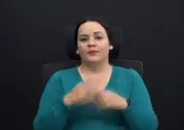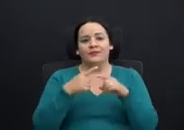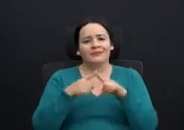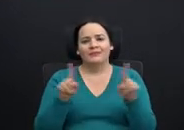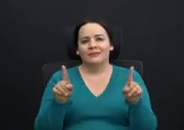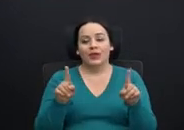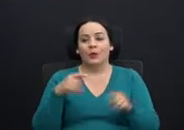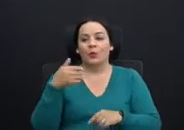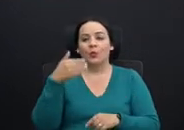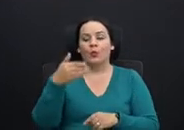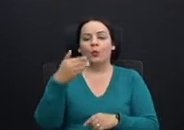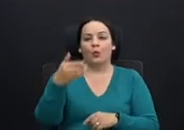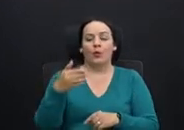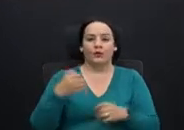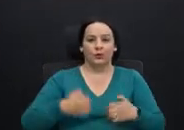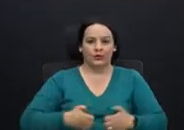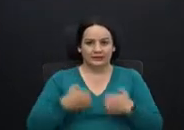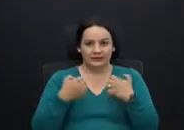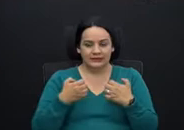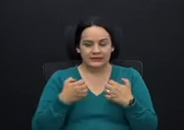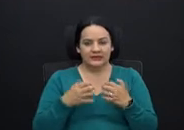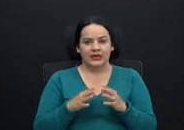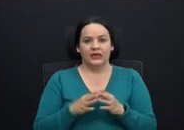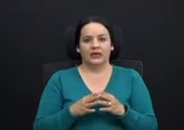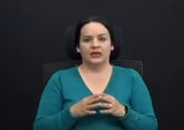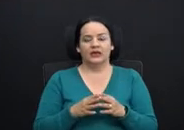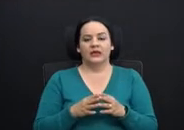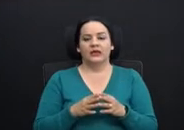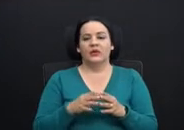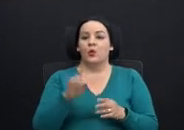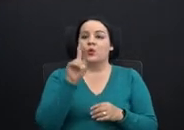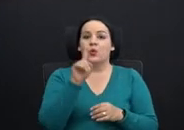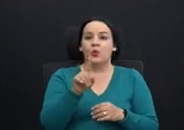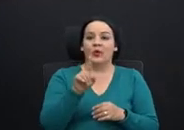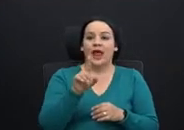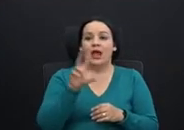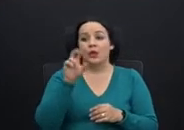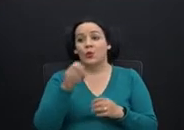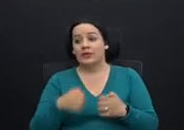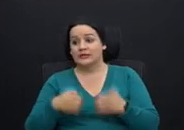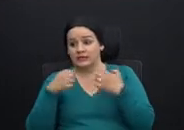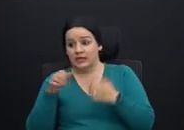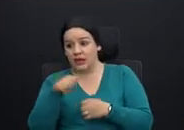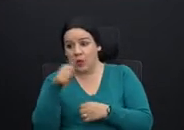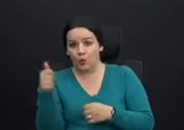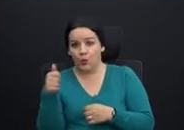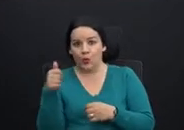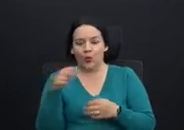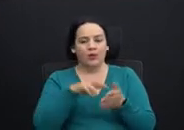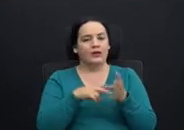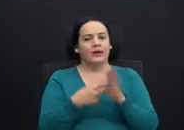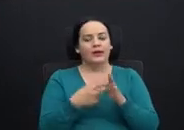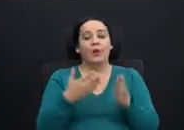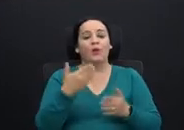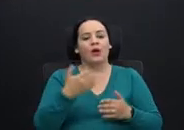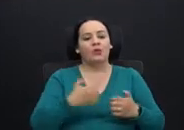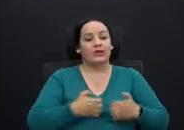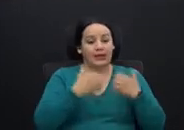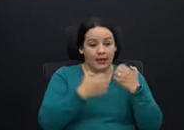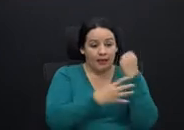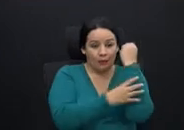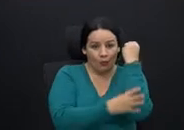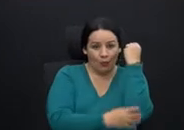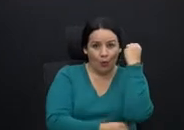Pero cuando existe una y no existe la otra, es decir, cuando existe la